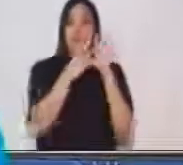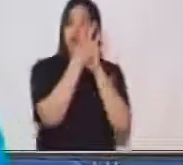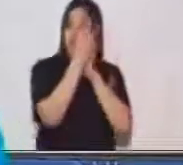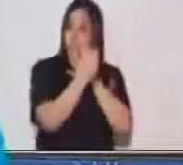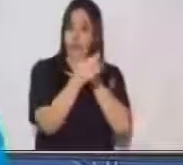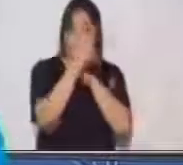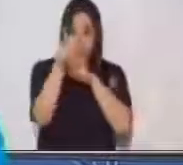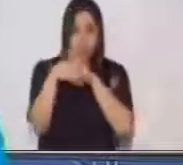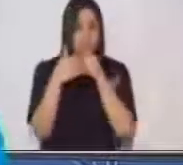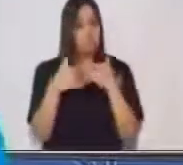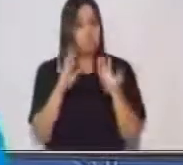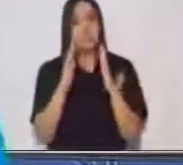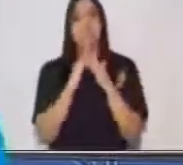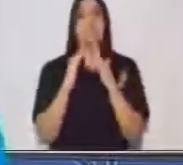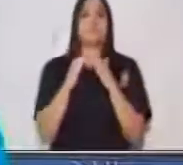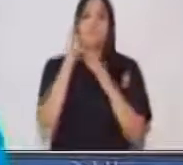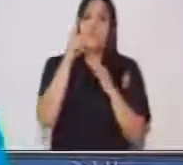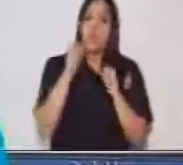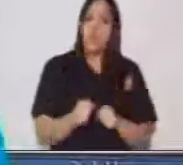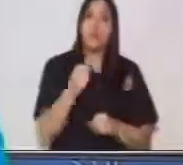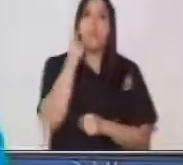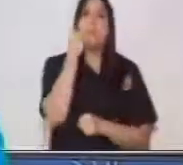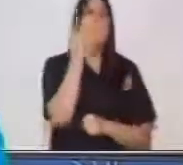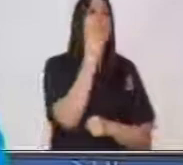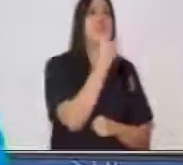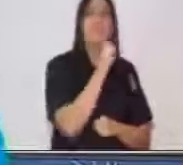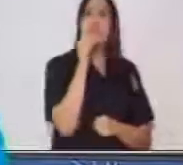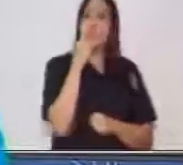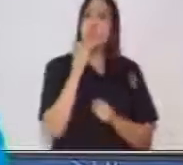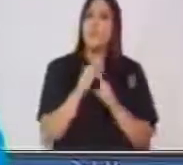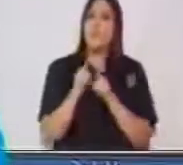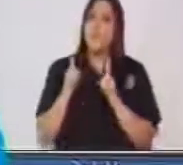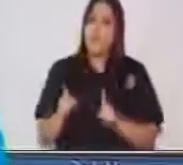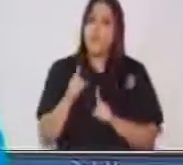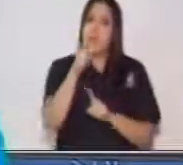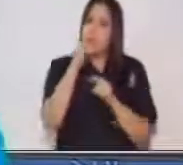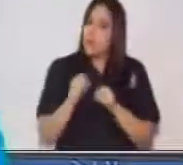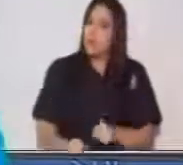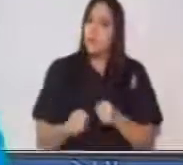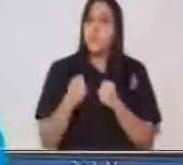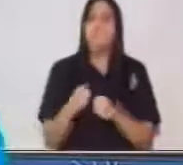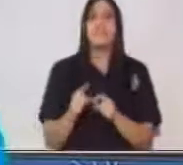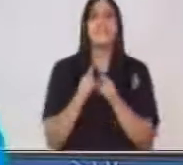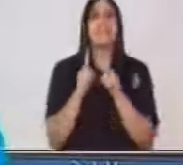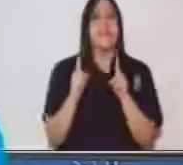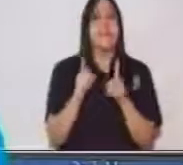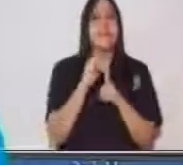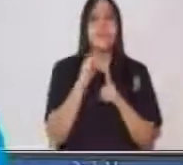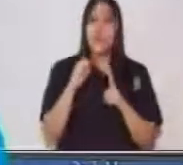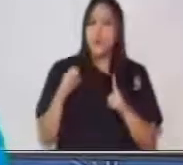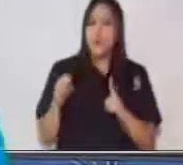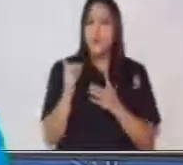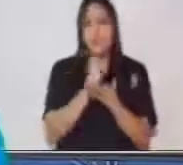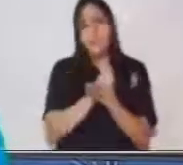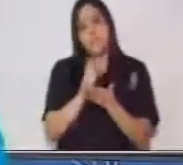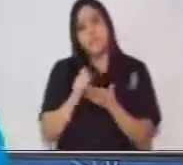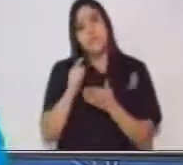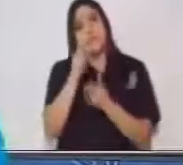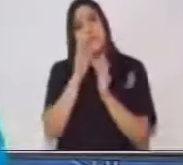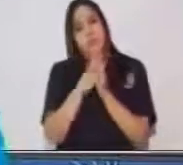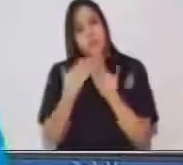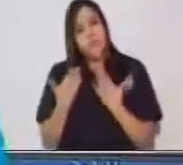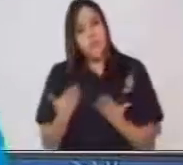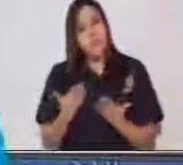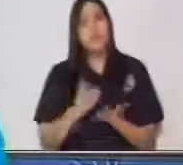hoy. Puedes también tú buscar otras imágenes, puedes redactar diferentes oraciones, escribirlas en tu